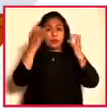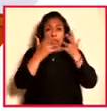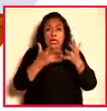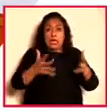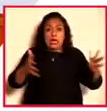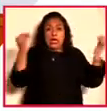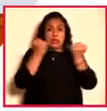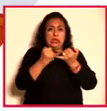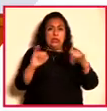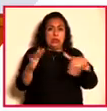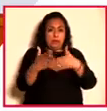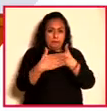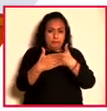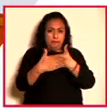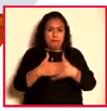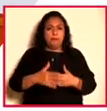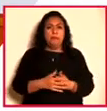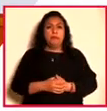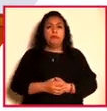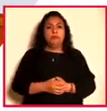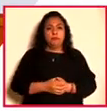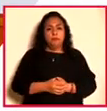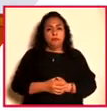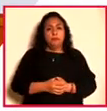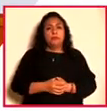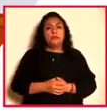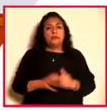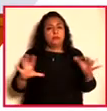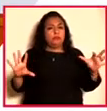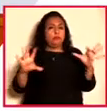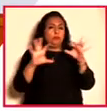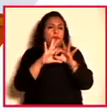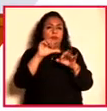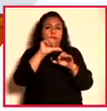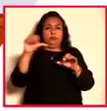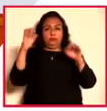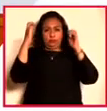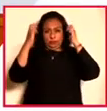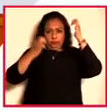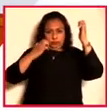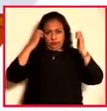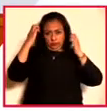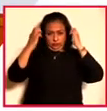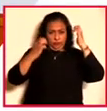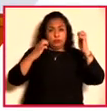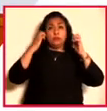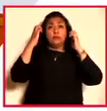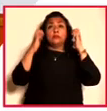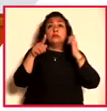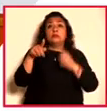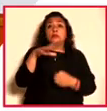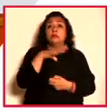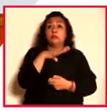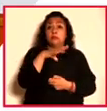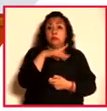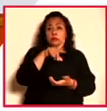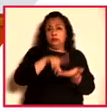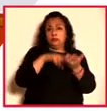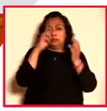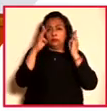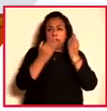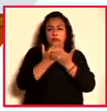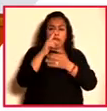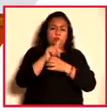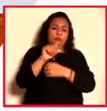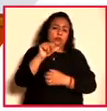inaugurarse. Se vincula a una exposición que estará exhibiéndose en el Museo Nacional de